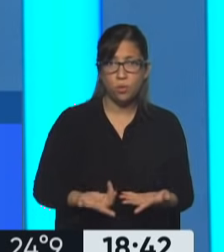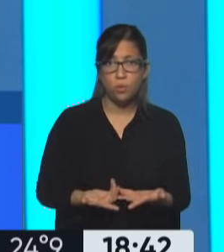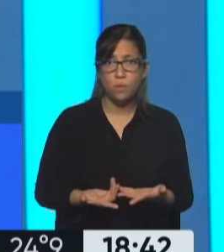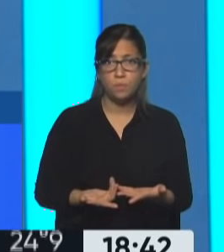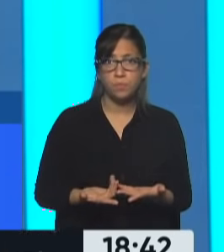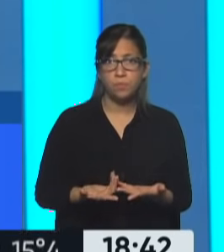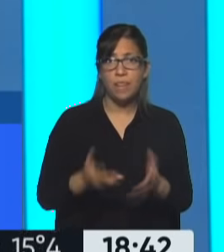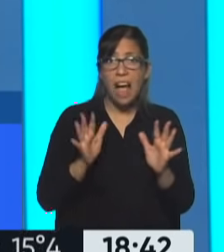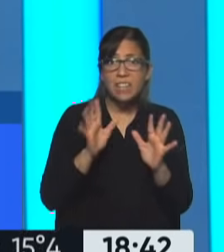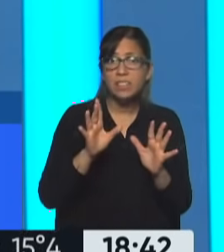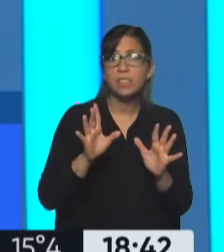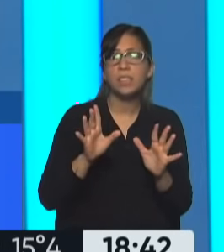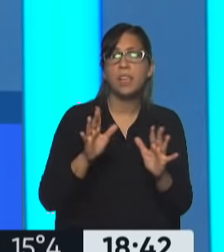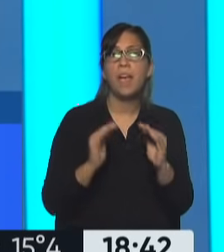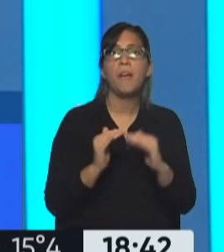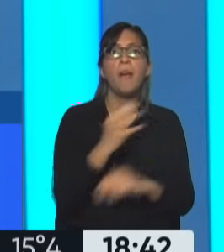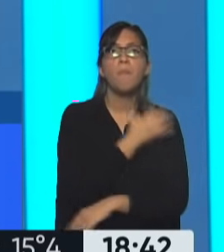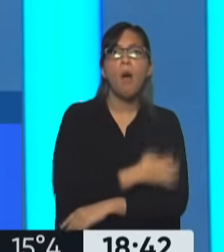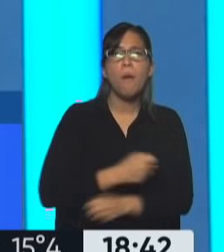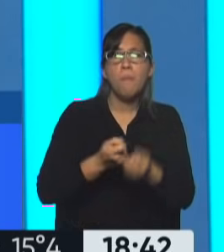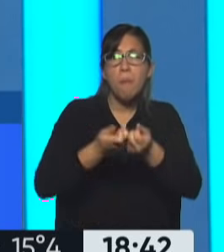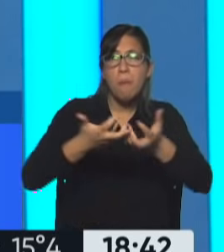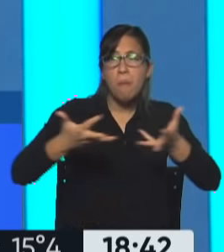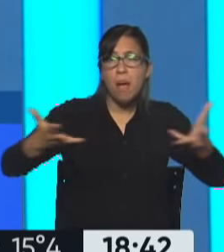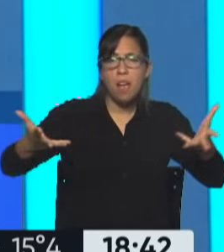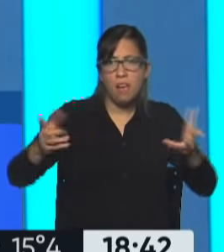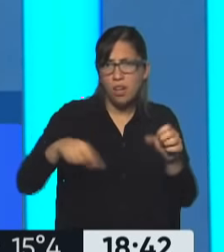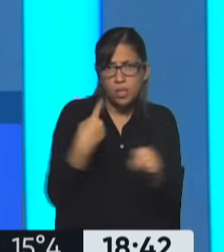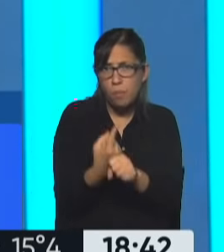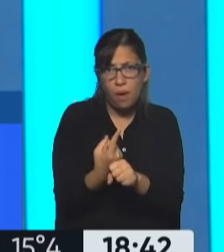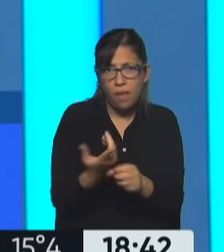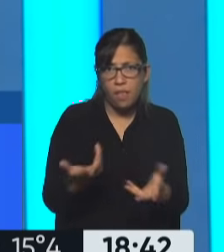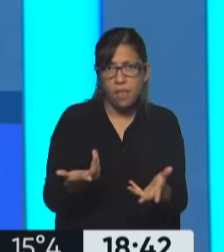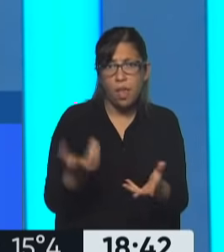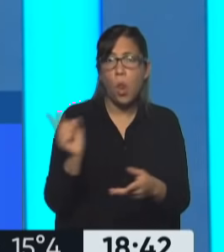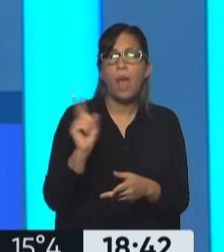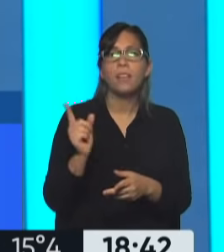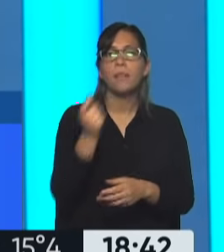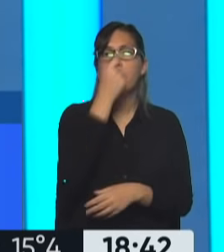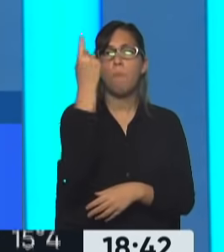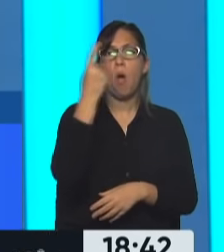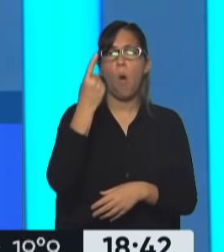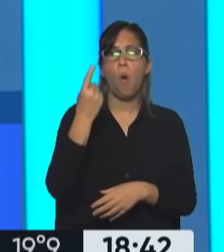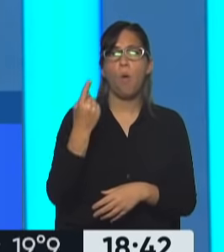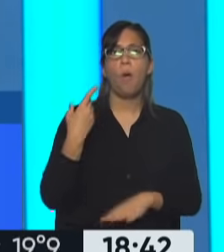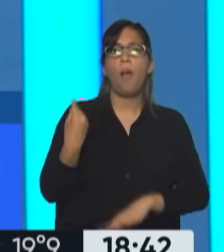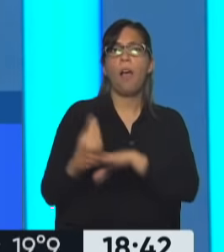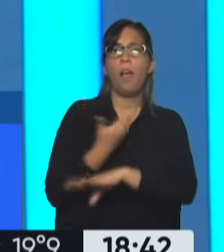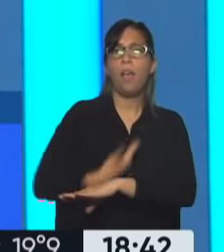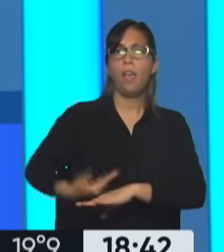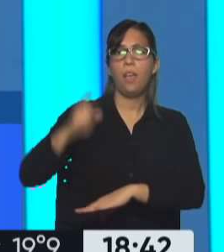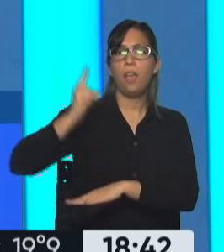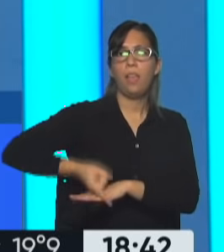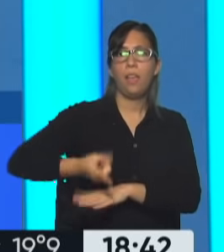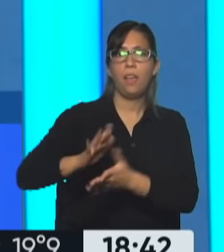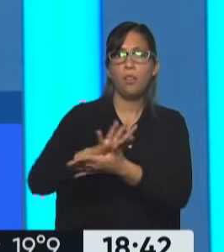podemos tener una sociedad con ese nivel de pobreza. Tenemos que lentamente, porque no se va a resolver en un mandato, ni en 2, ni en 3. Es un problema